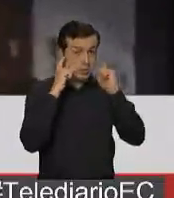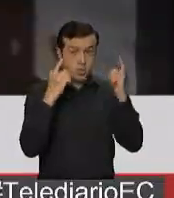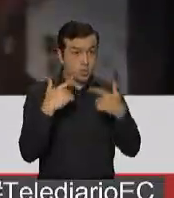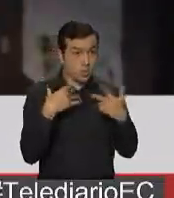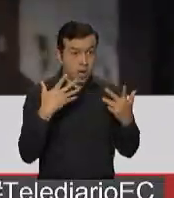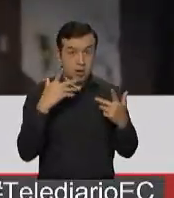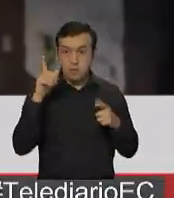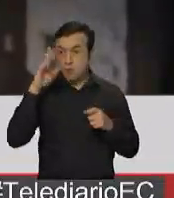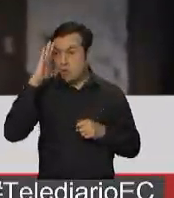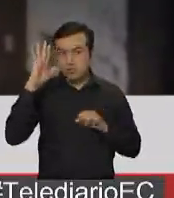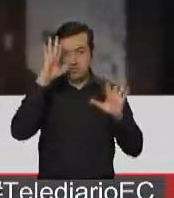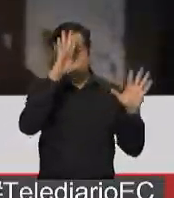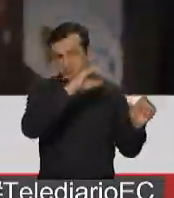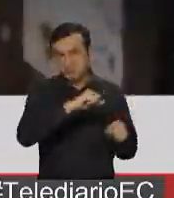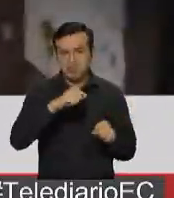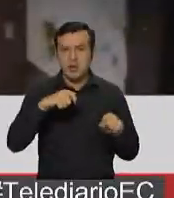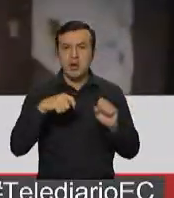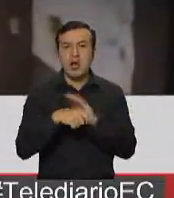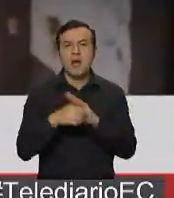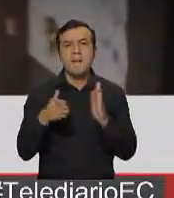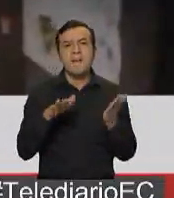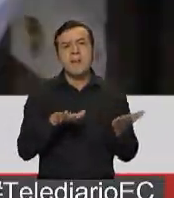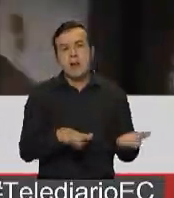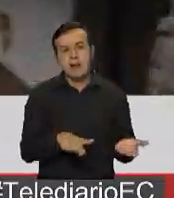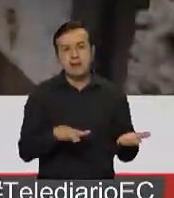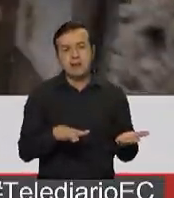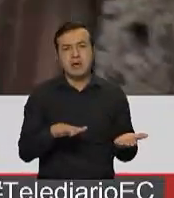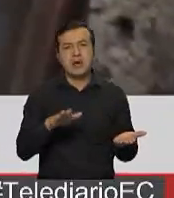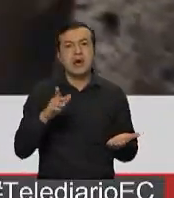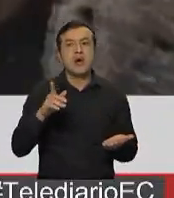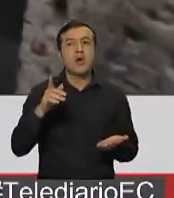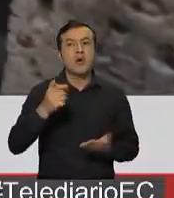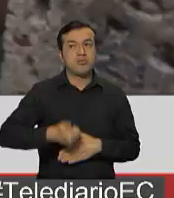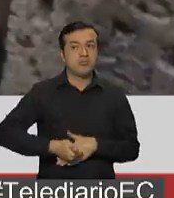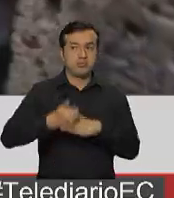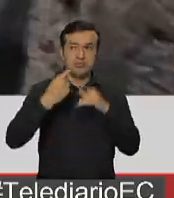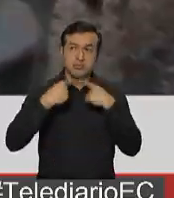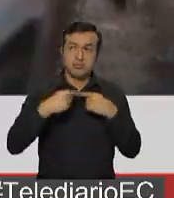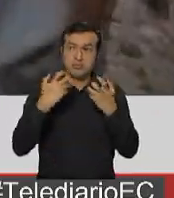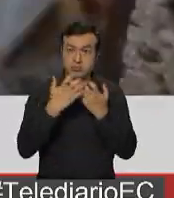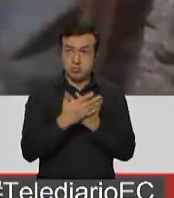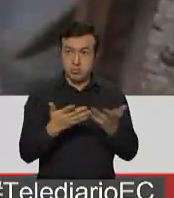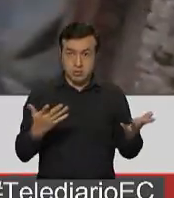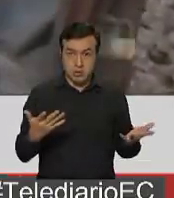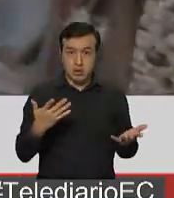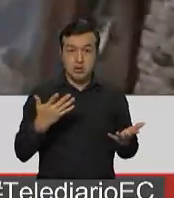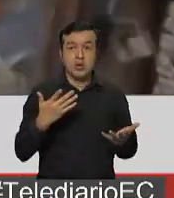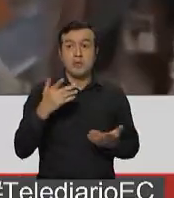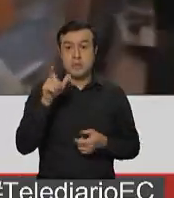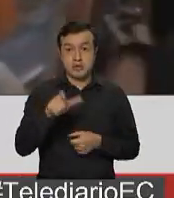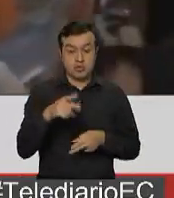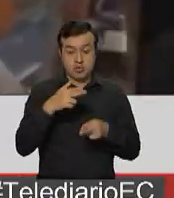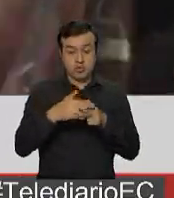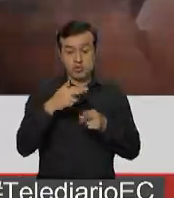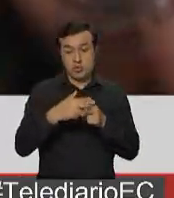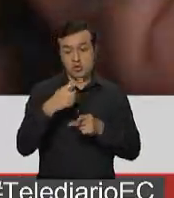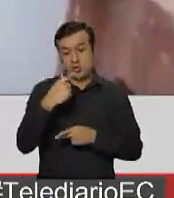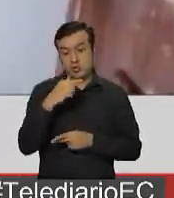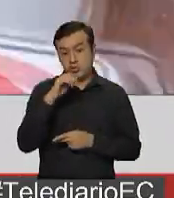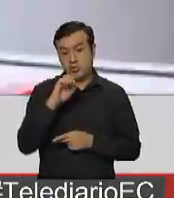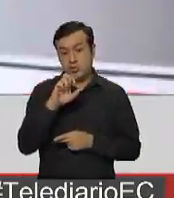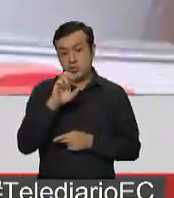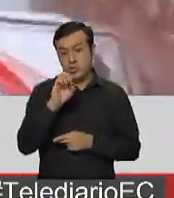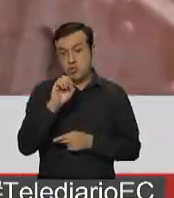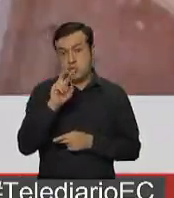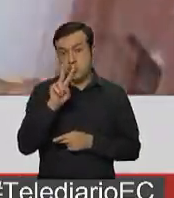Enrique Alfaro se comprometió a esclarecer el caso de violencia policial. El caso de Giovanni López despertó indignación en el país